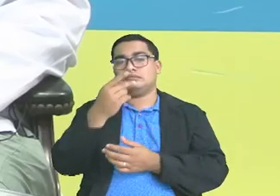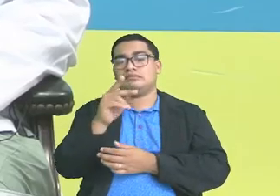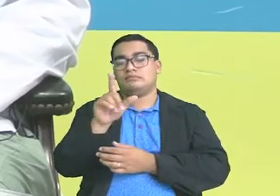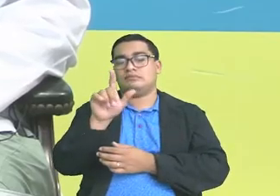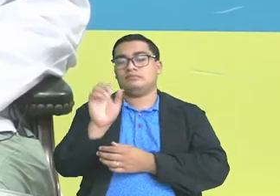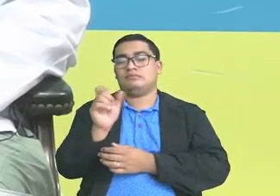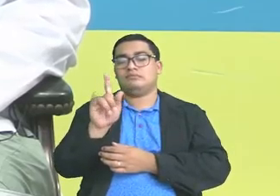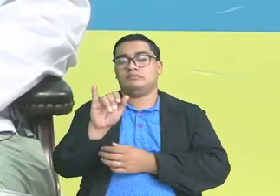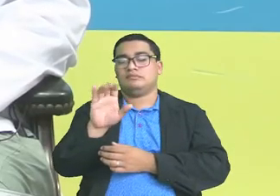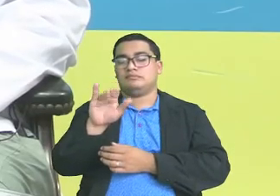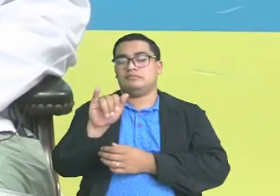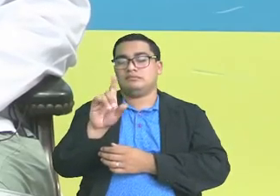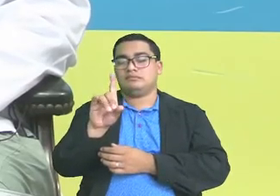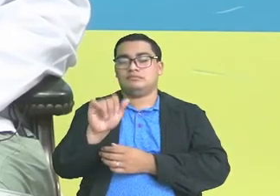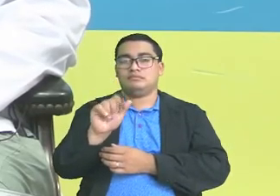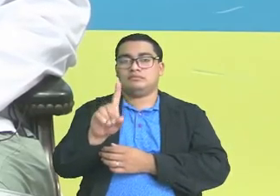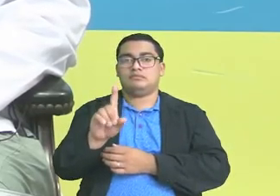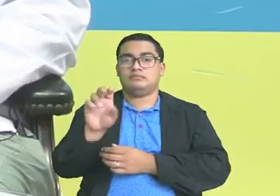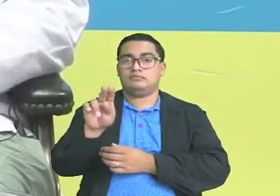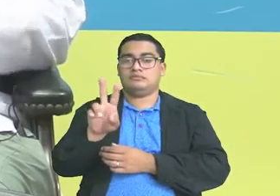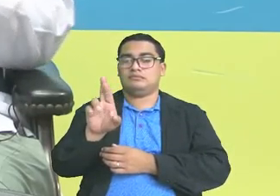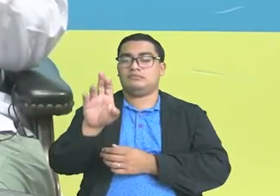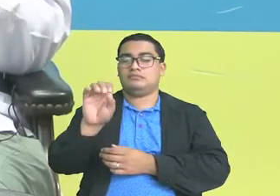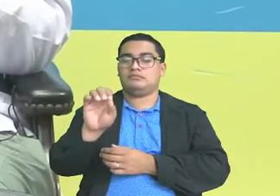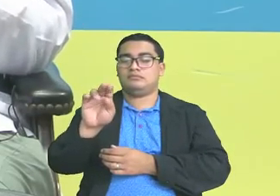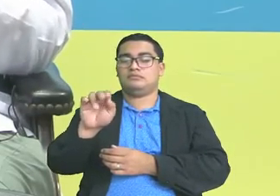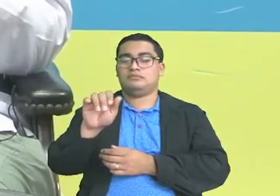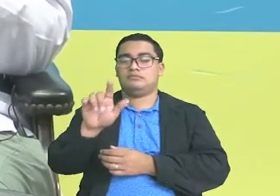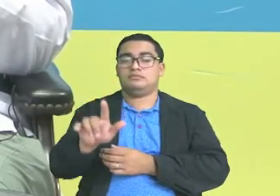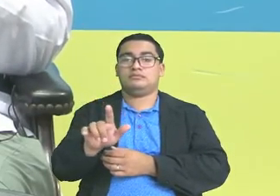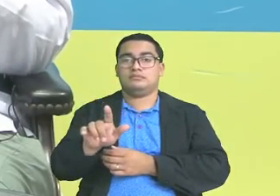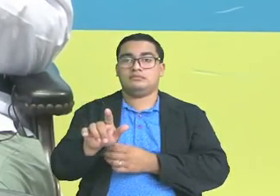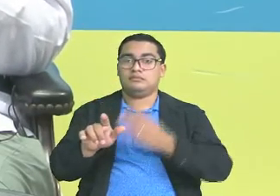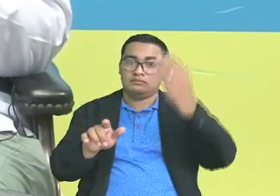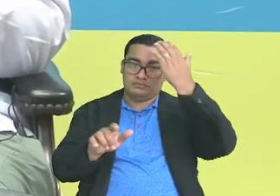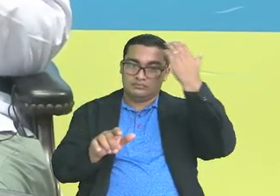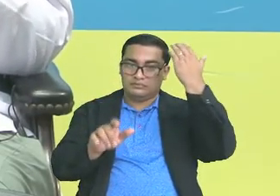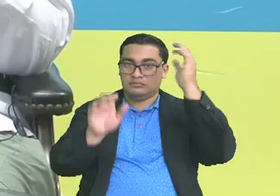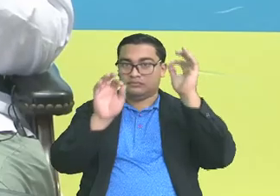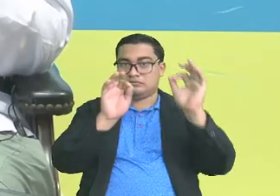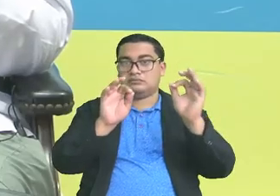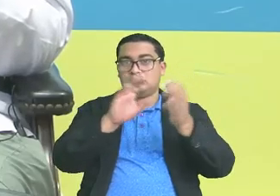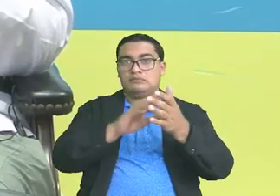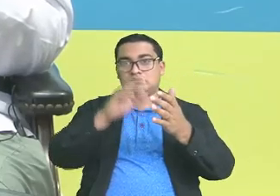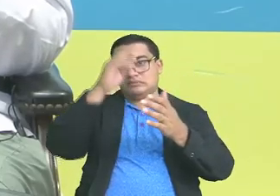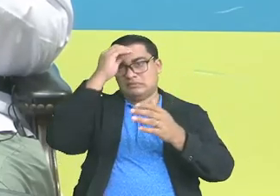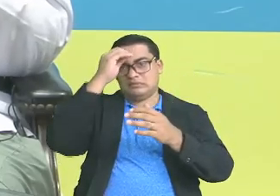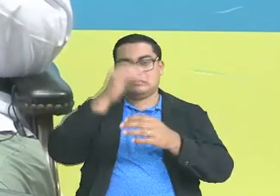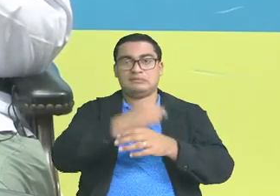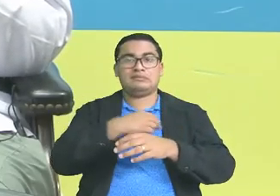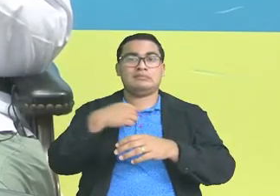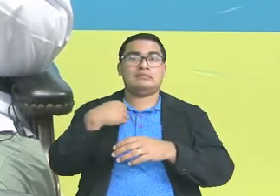plasticidad neuronal, es decir, la área del cerebro que quedaron bien van a aprender a hacer